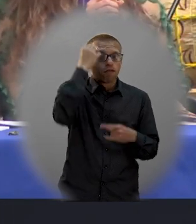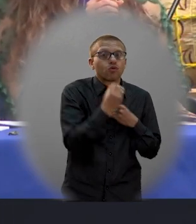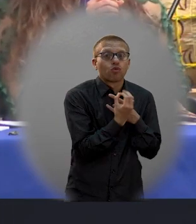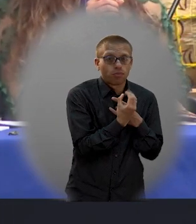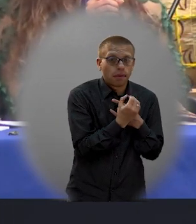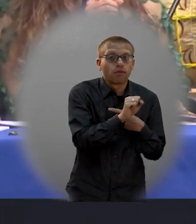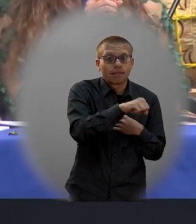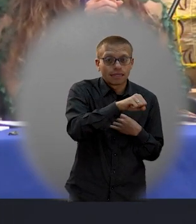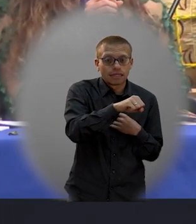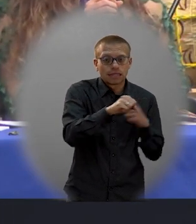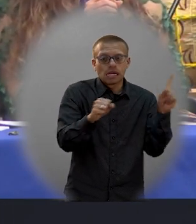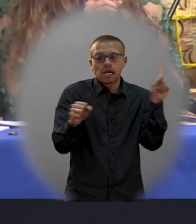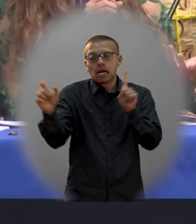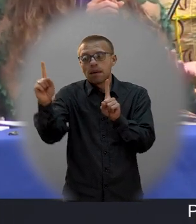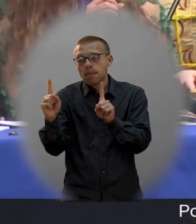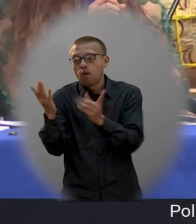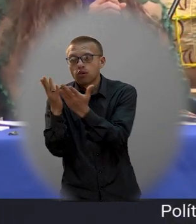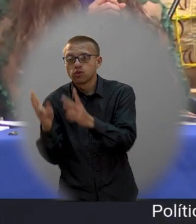activa.